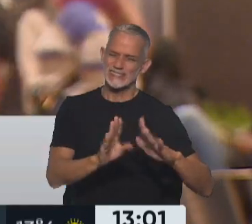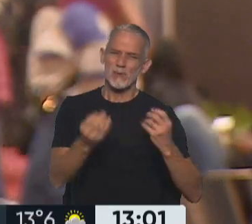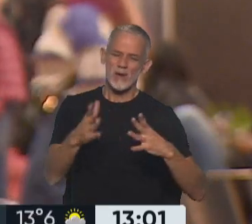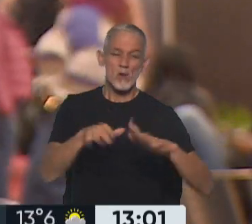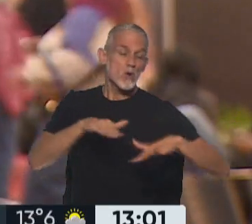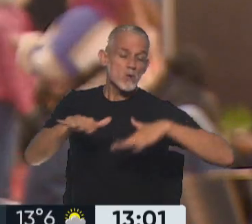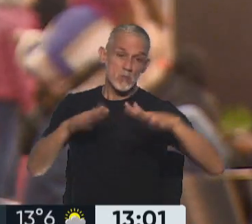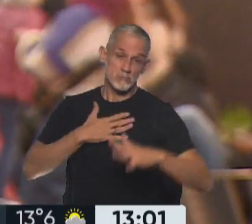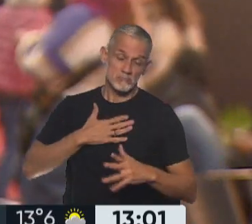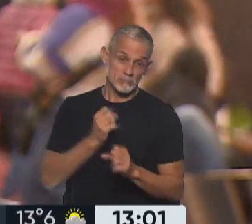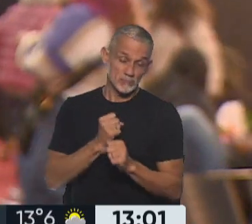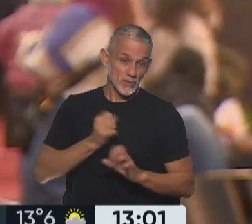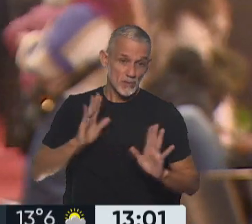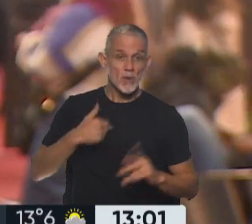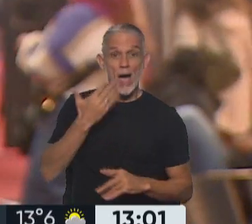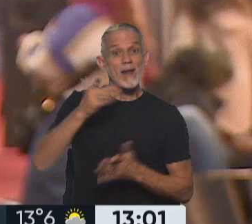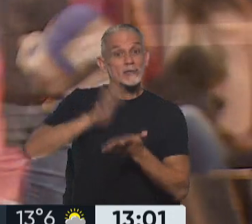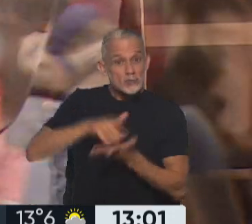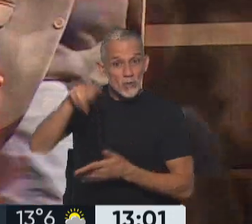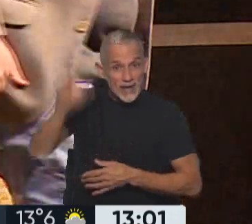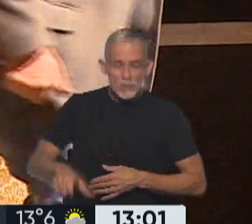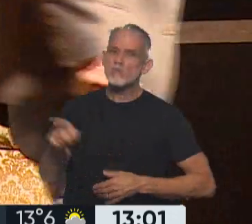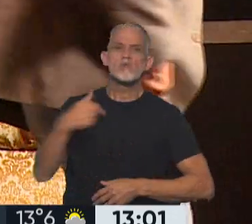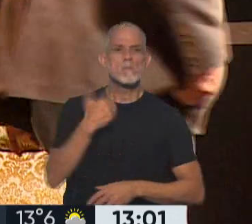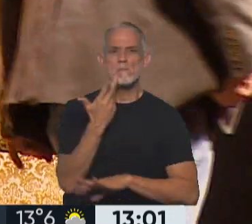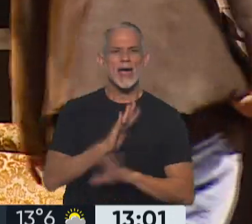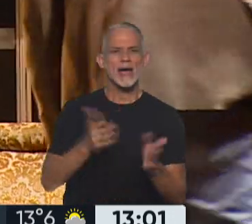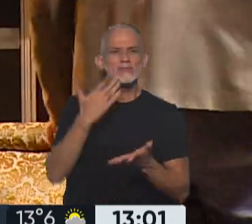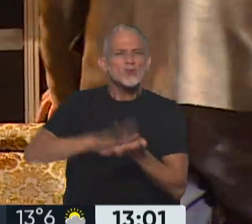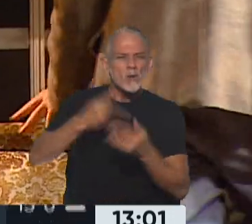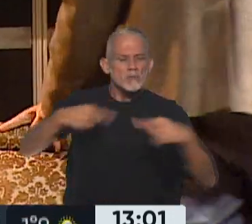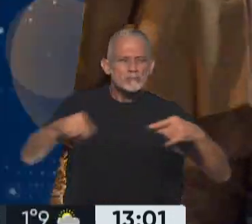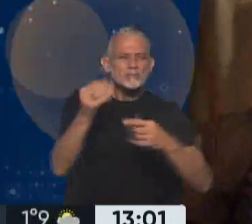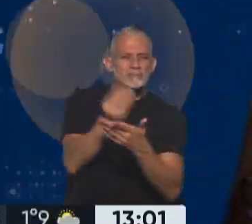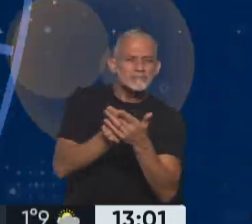esa es la tarea. A mí me da mucho placer hablar de él, de hablar de su obra.